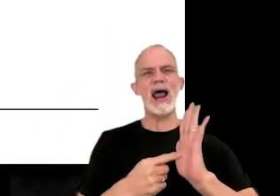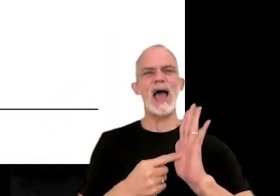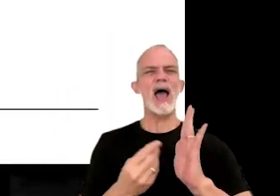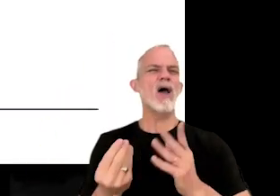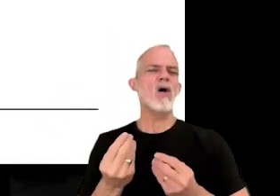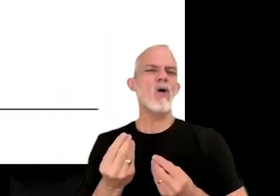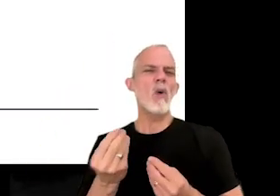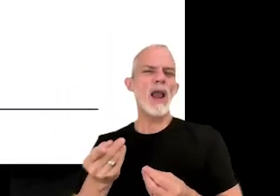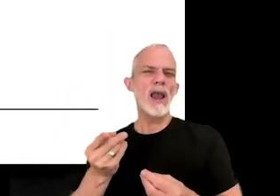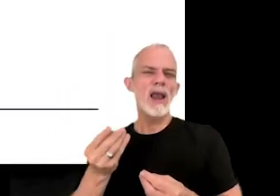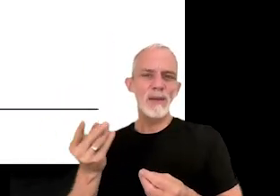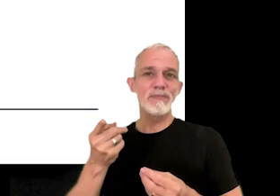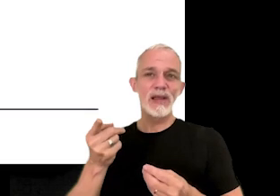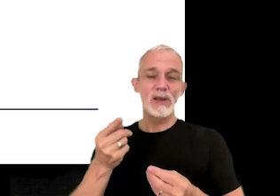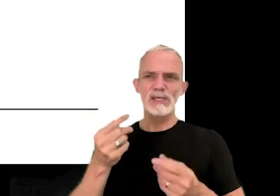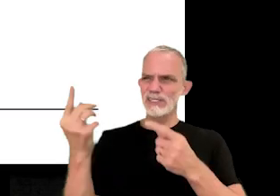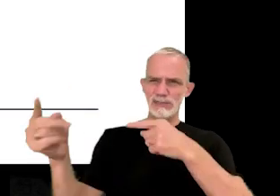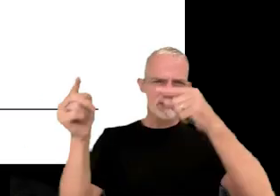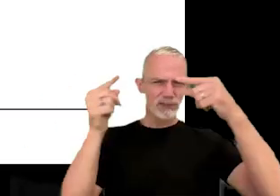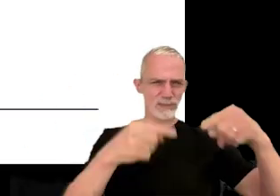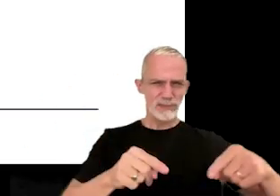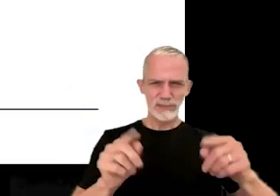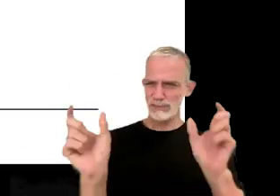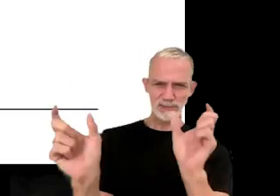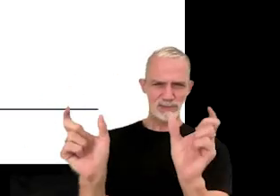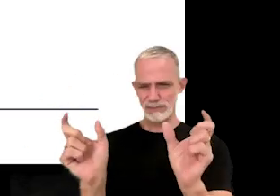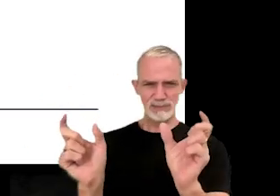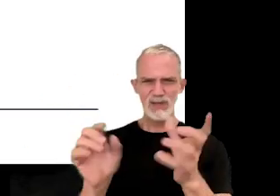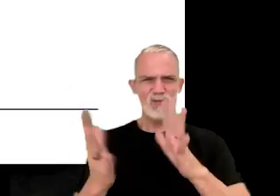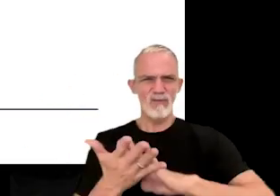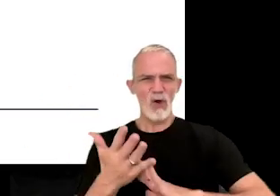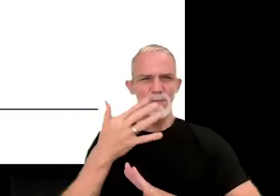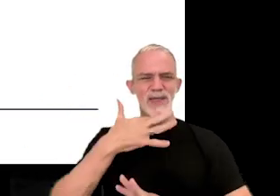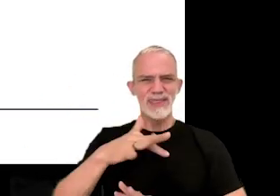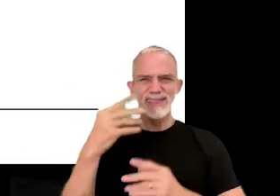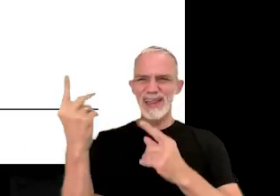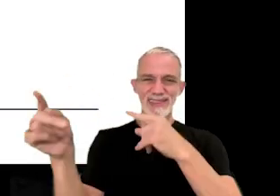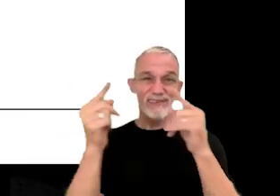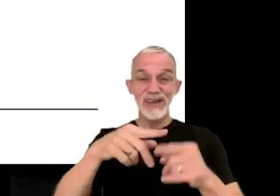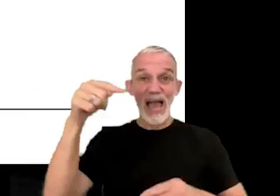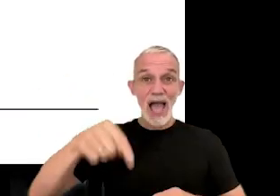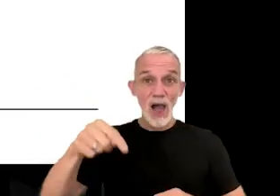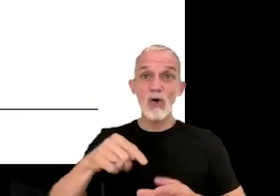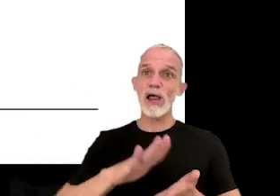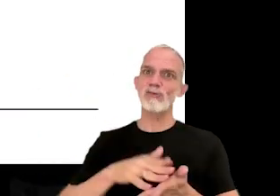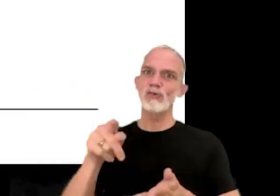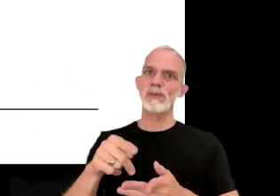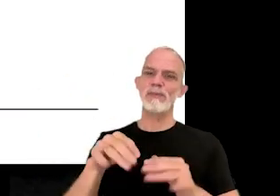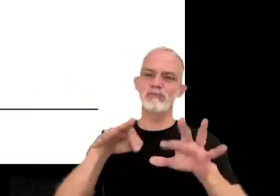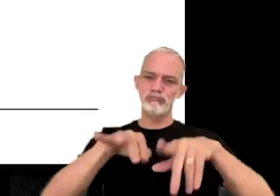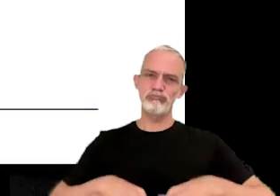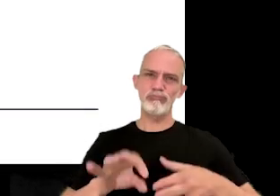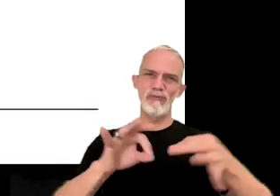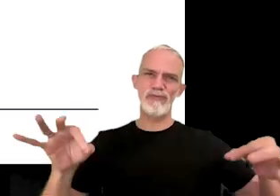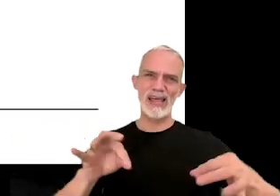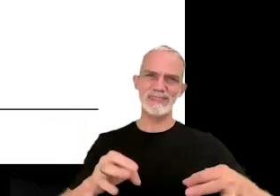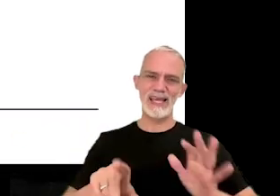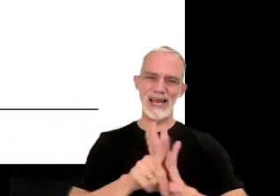es la disidencia o las diferentes posturas que hay ahora con esta nueva redacción legal.